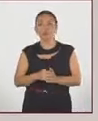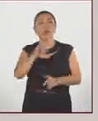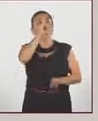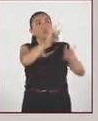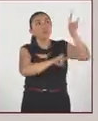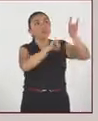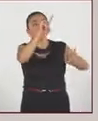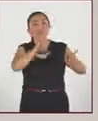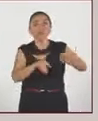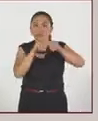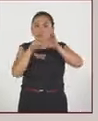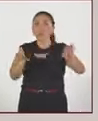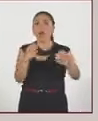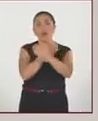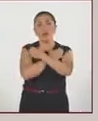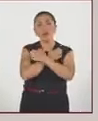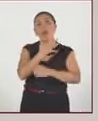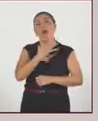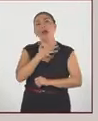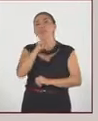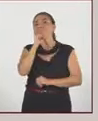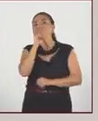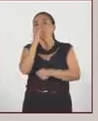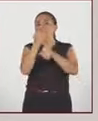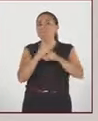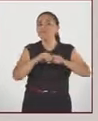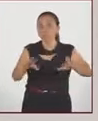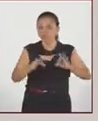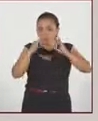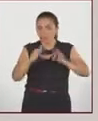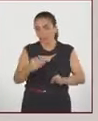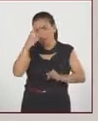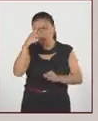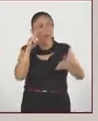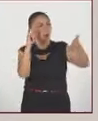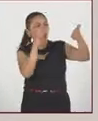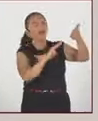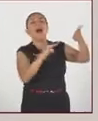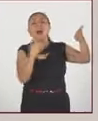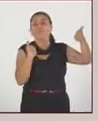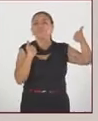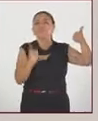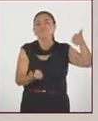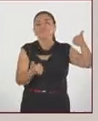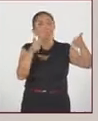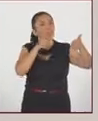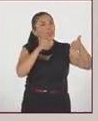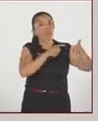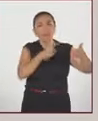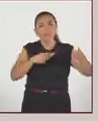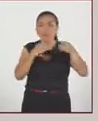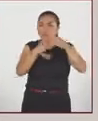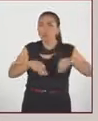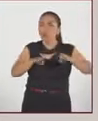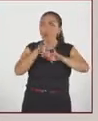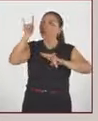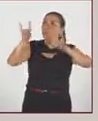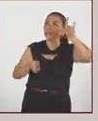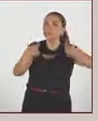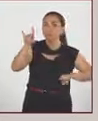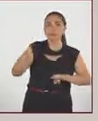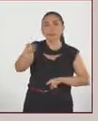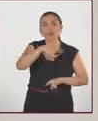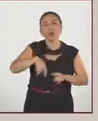siempre nos dan información correcta, precisa, fácil a la vista en el aula, siempre es una buena manera de entregar información,